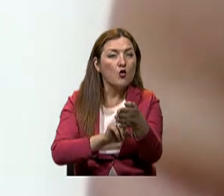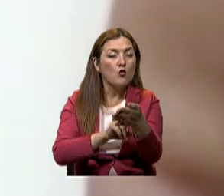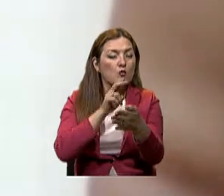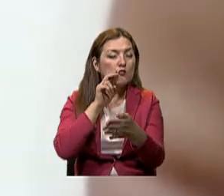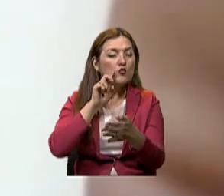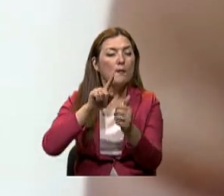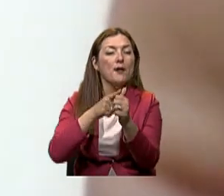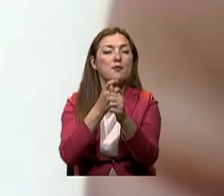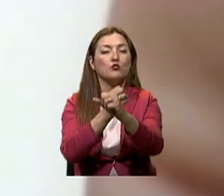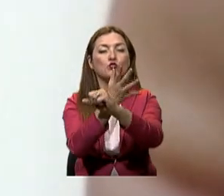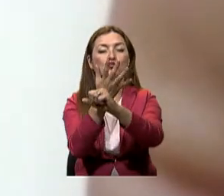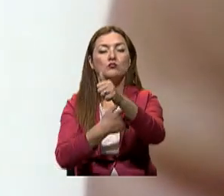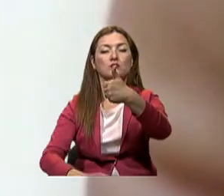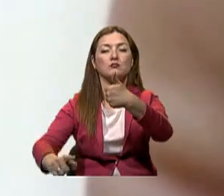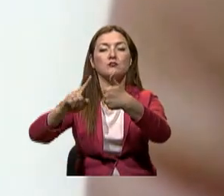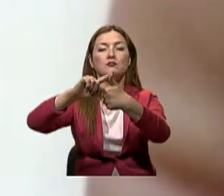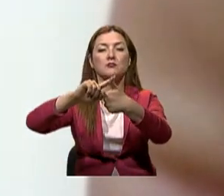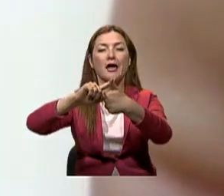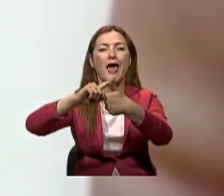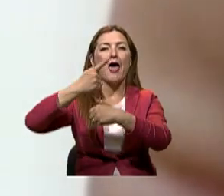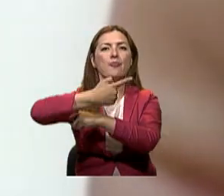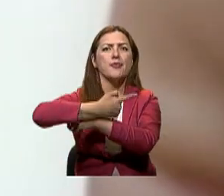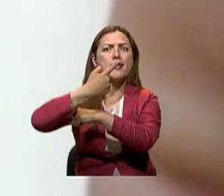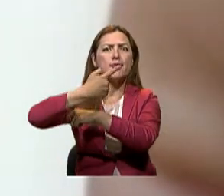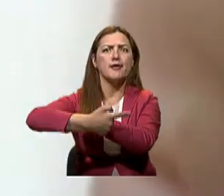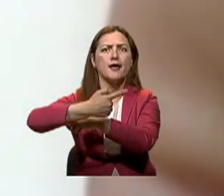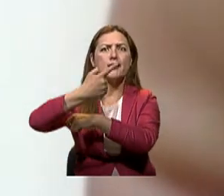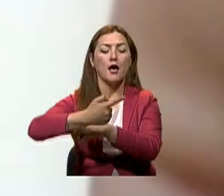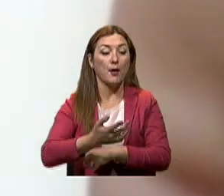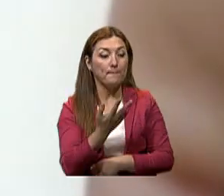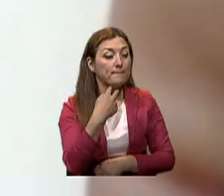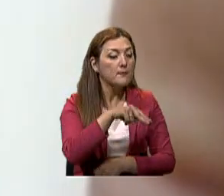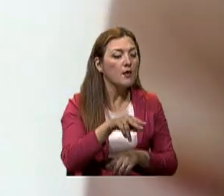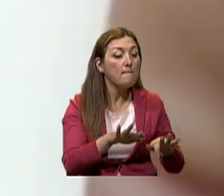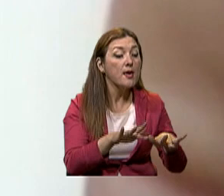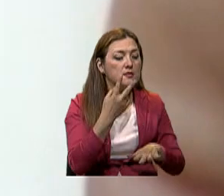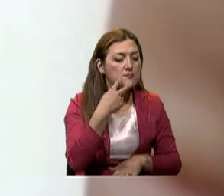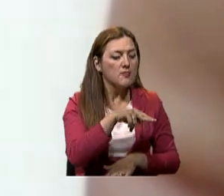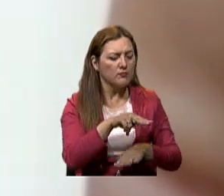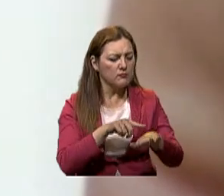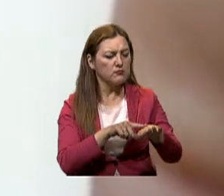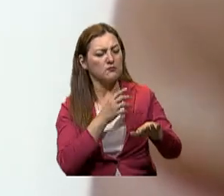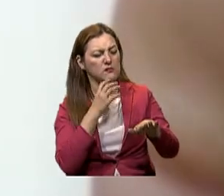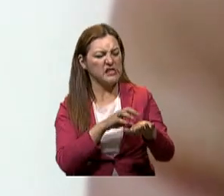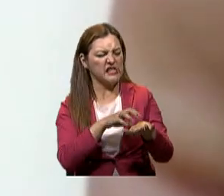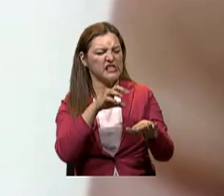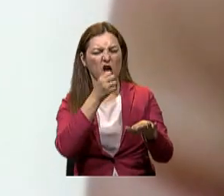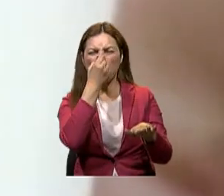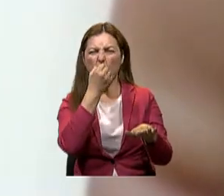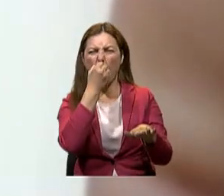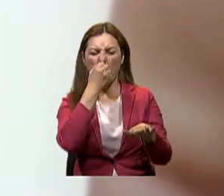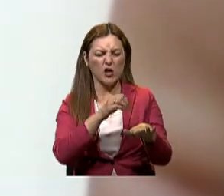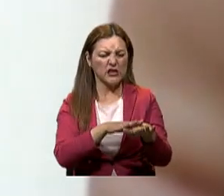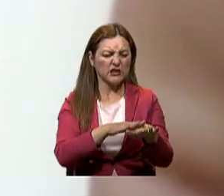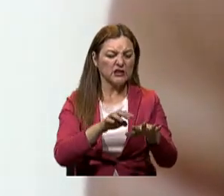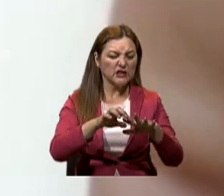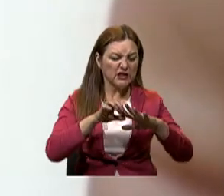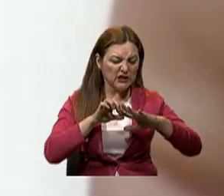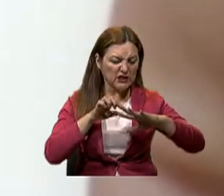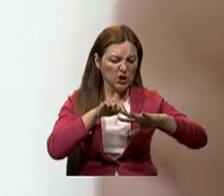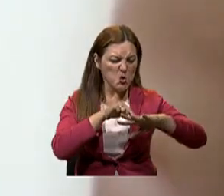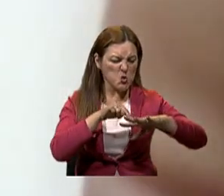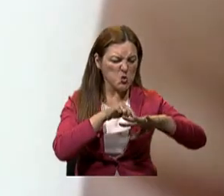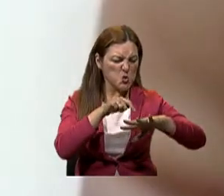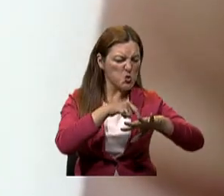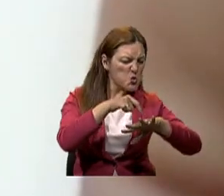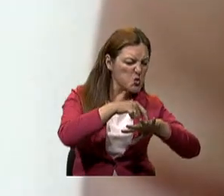importantísimo que se revisen los pies diariamente, que vean que no haya inflamación, enrojecimiento, que dentro de los dedos no tengan